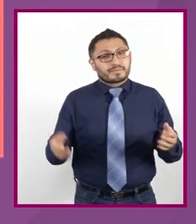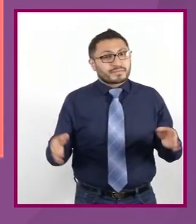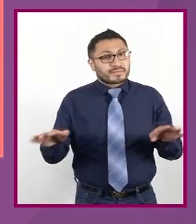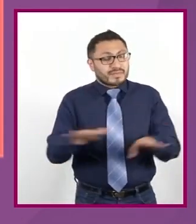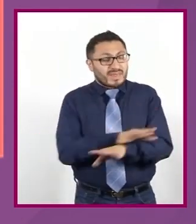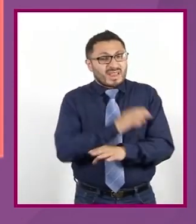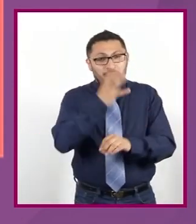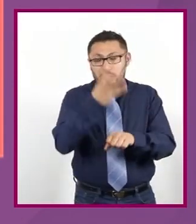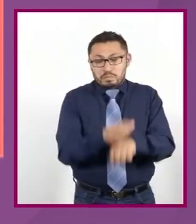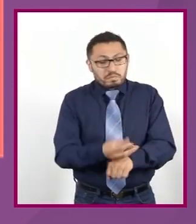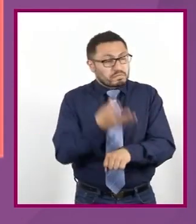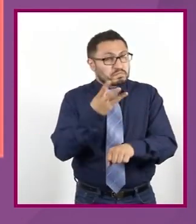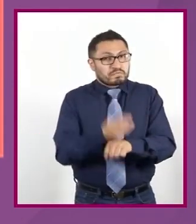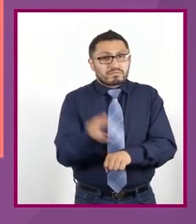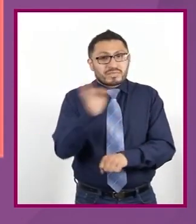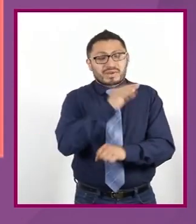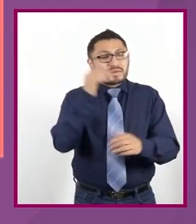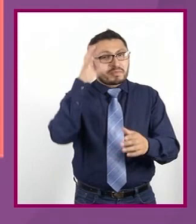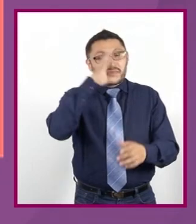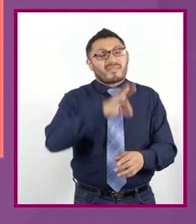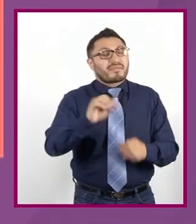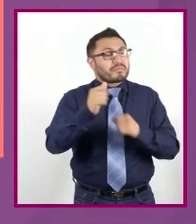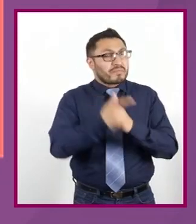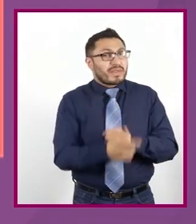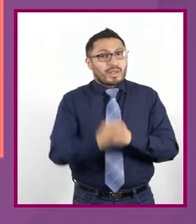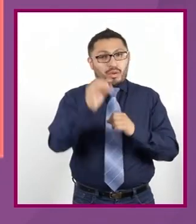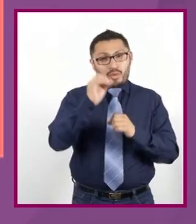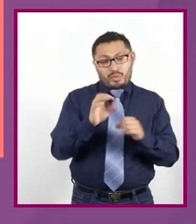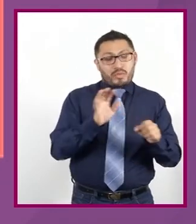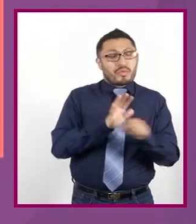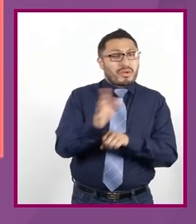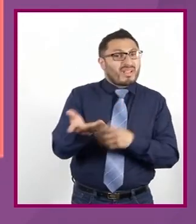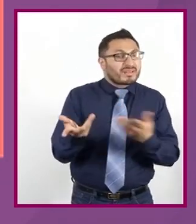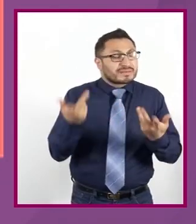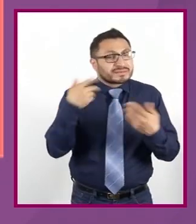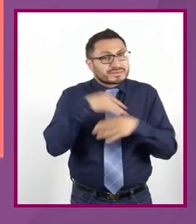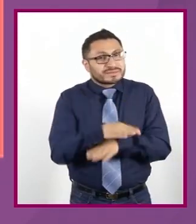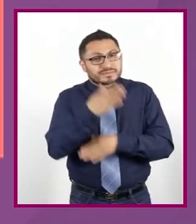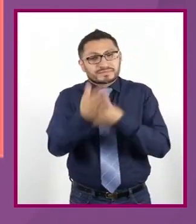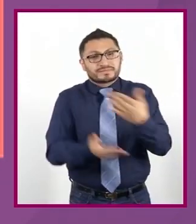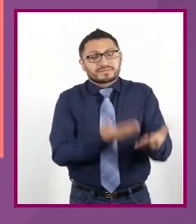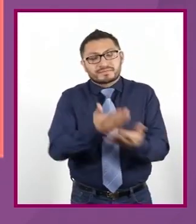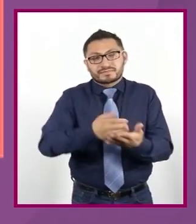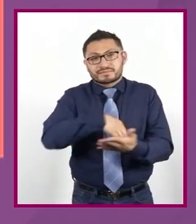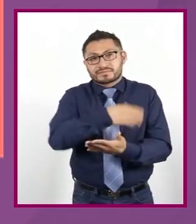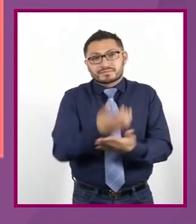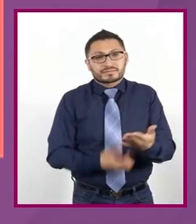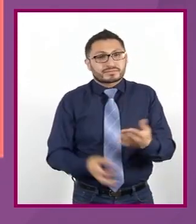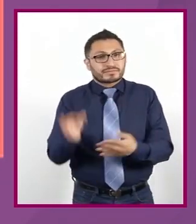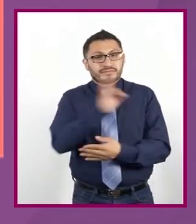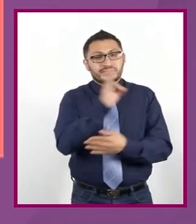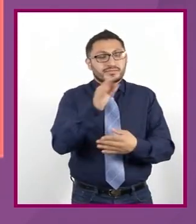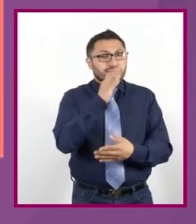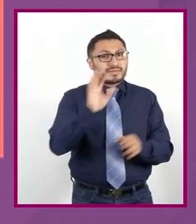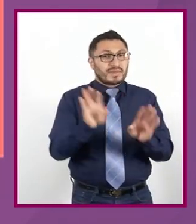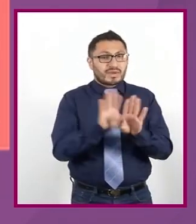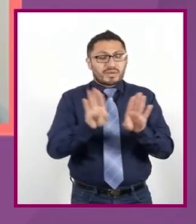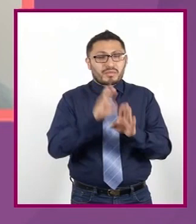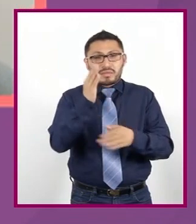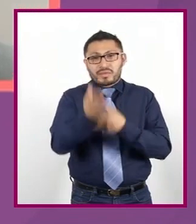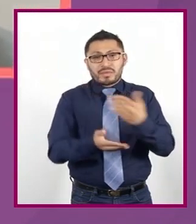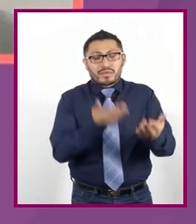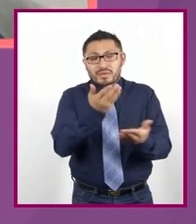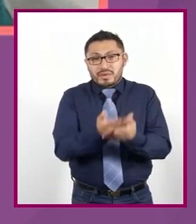o reparado si es que tiene alguna falla o aquellas relativas al servicio contratado por si se brindó de modo